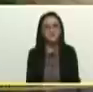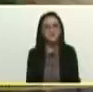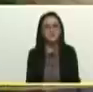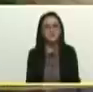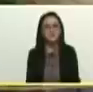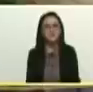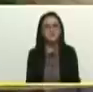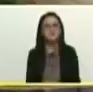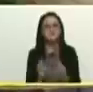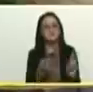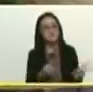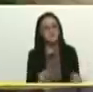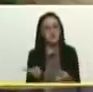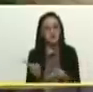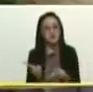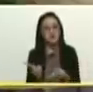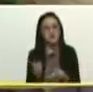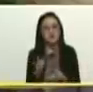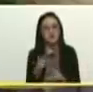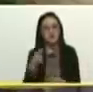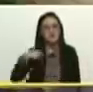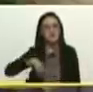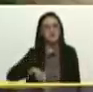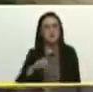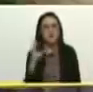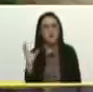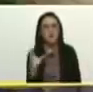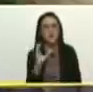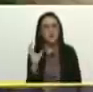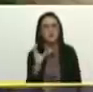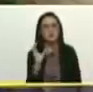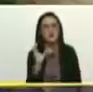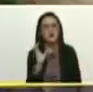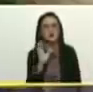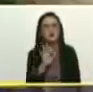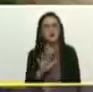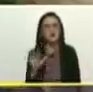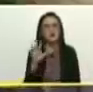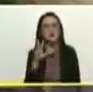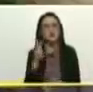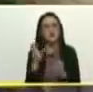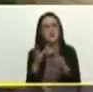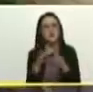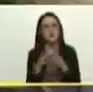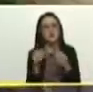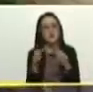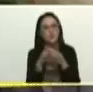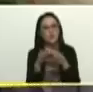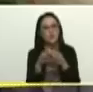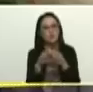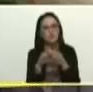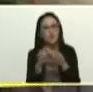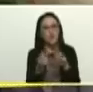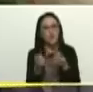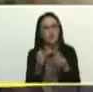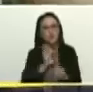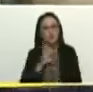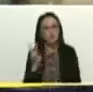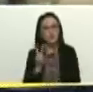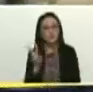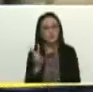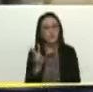Bienvenidas las inversiones colombianas en todo el cuerpo económico de la República Bolivariana de